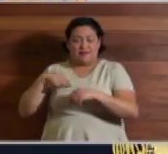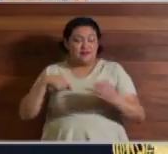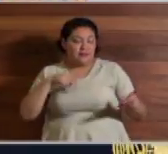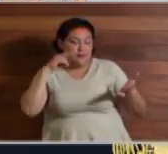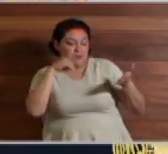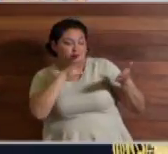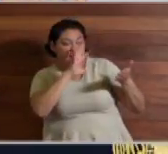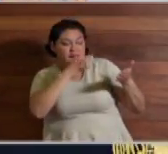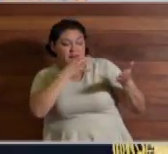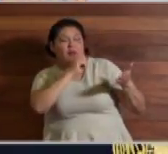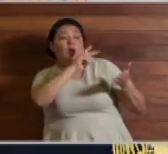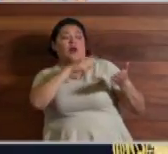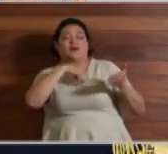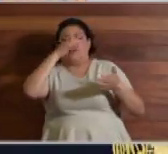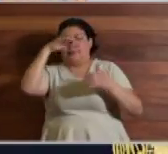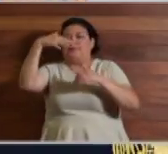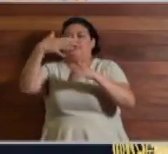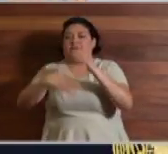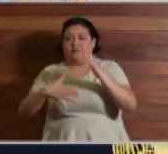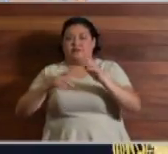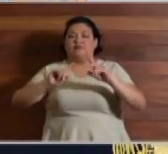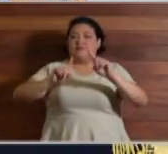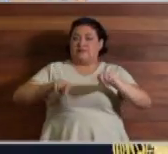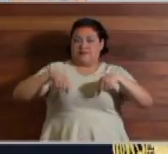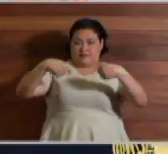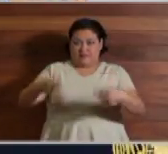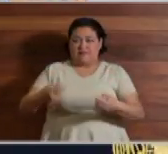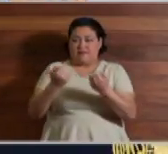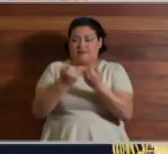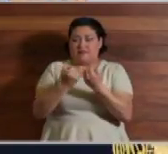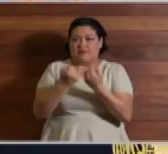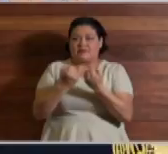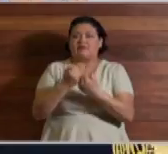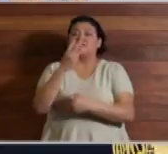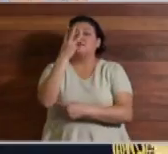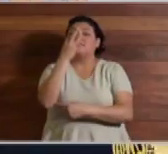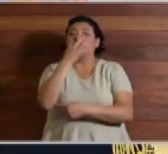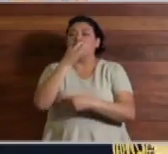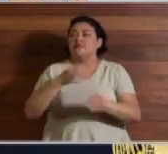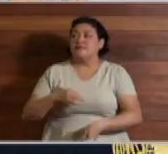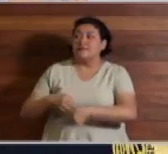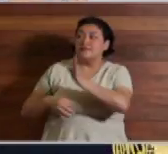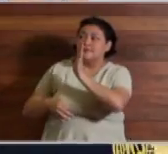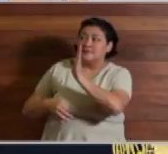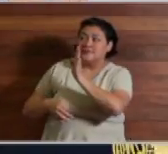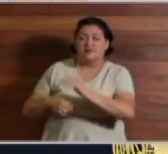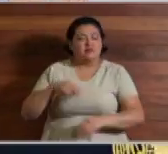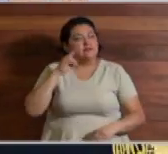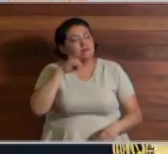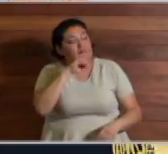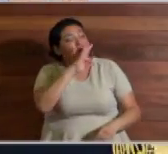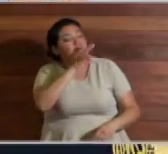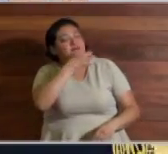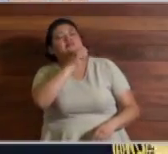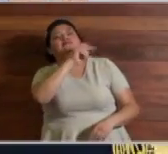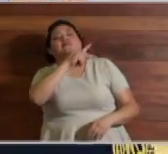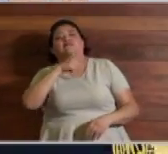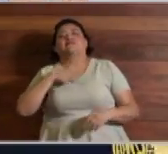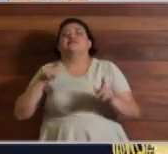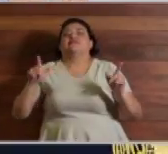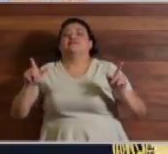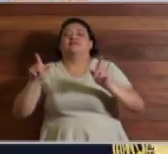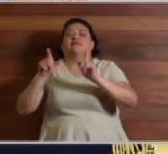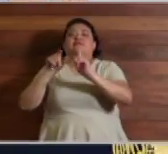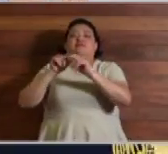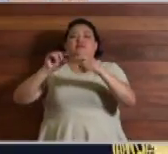ustedes que el tiempo está por agotarse. Lo mismo haré con una tarjeta de 3 minutos para que vayan preparando las conclusiones y